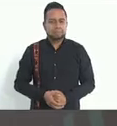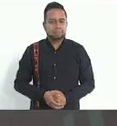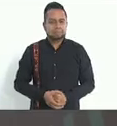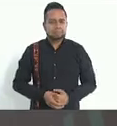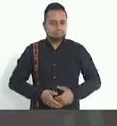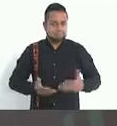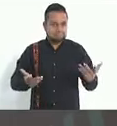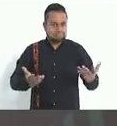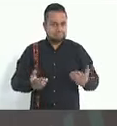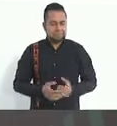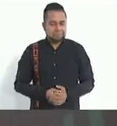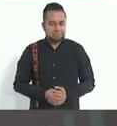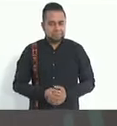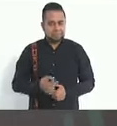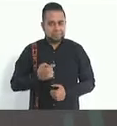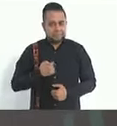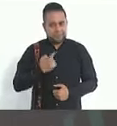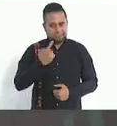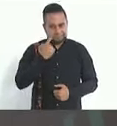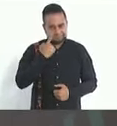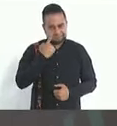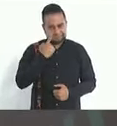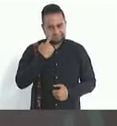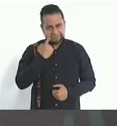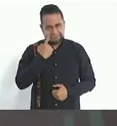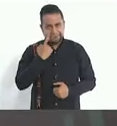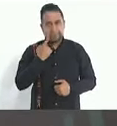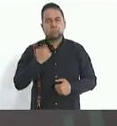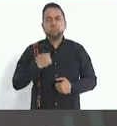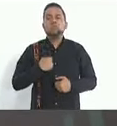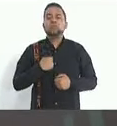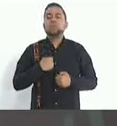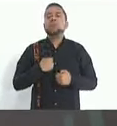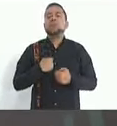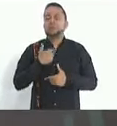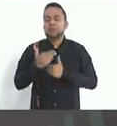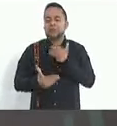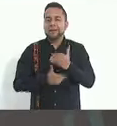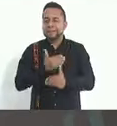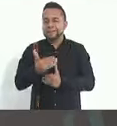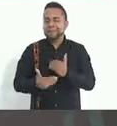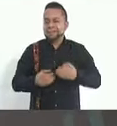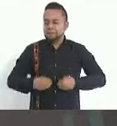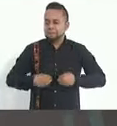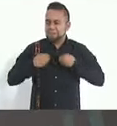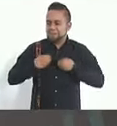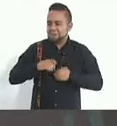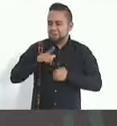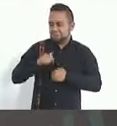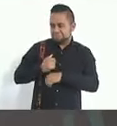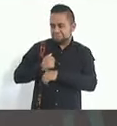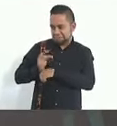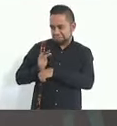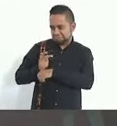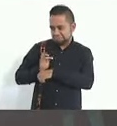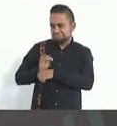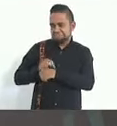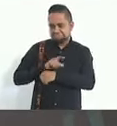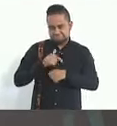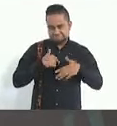lo vamos a ver todavía, vamos a vivir para contarlo. Va a pasar el tiempo